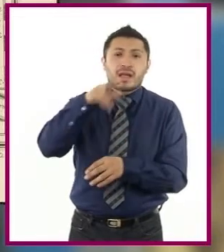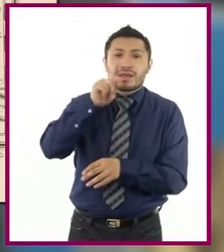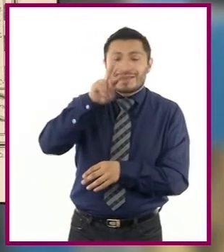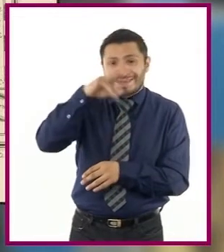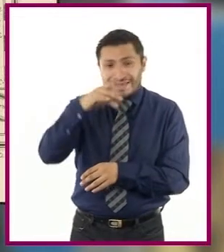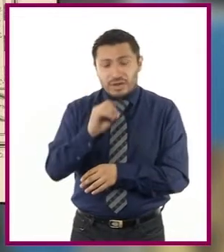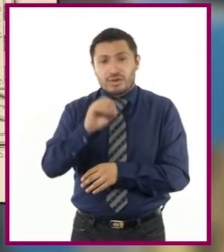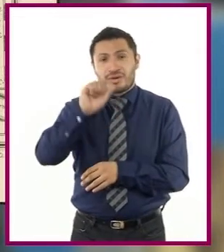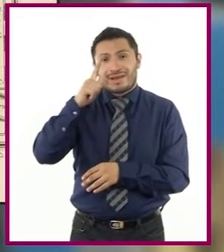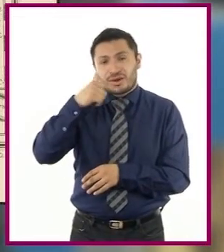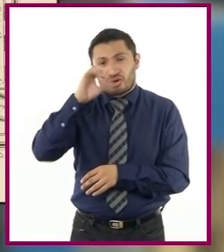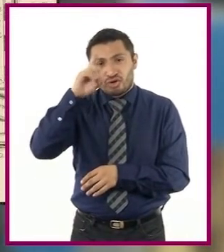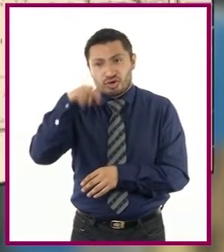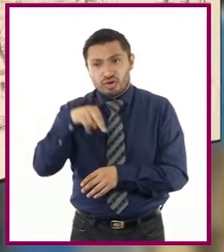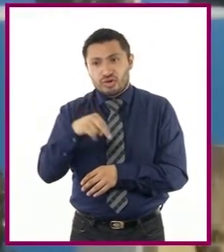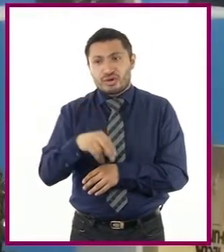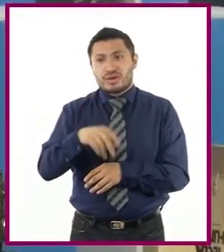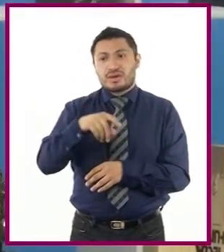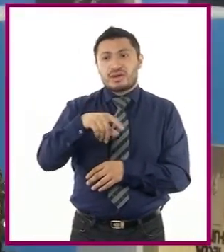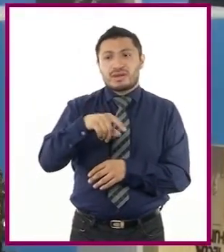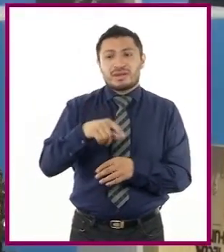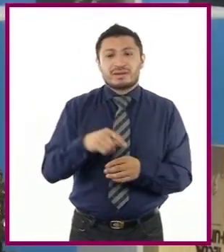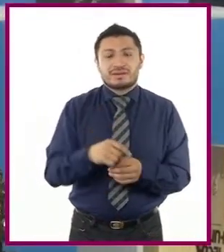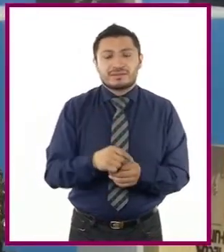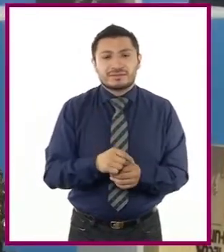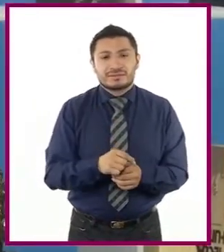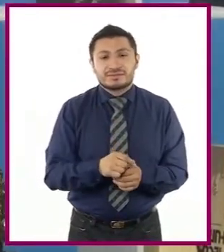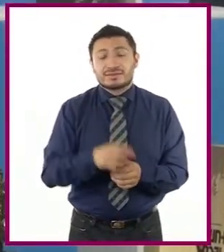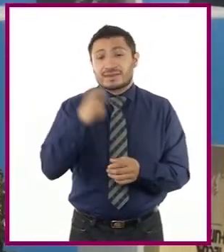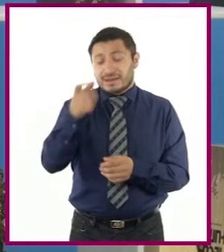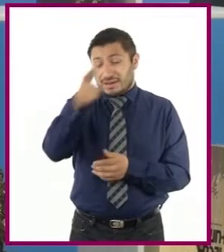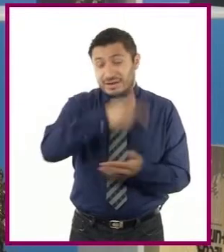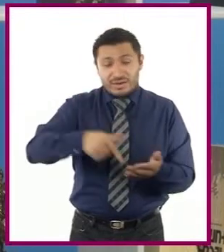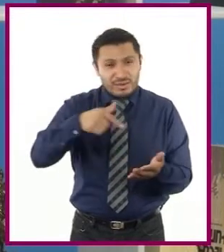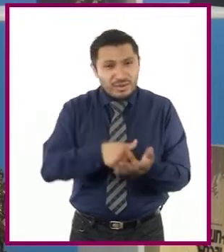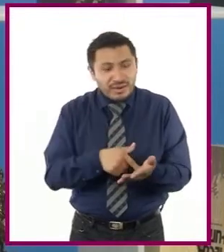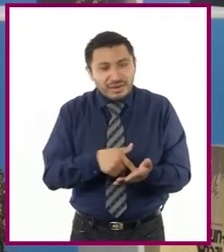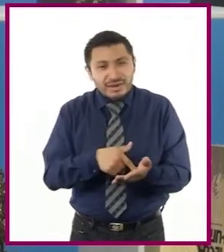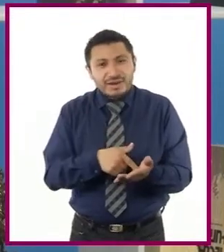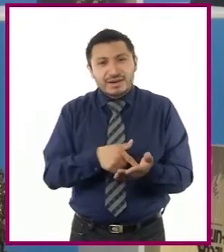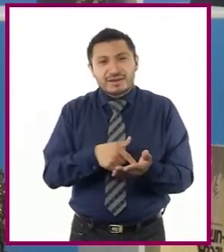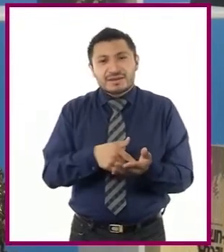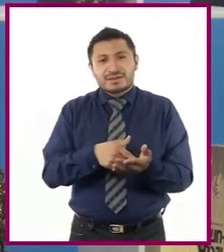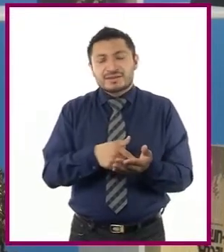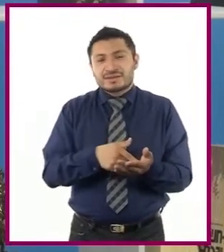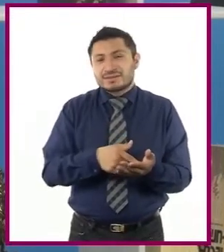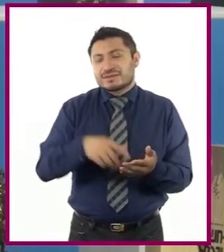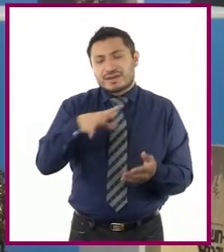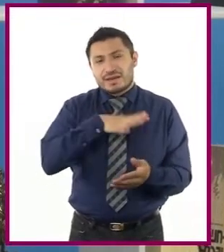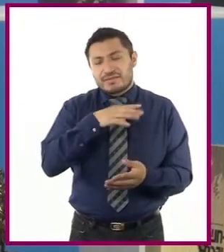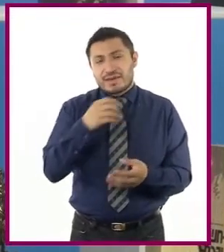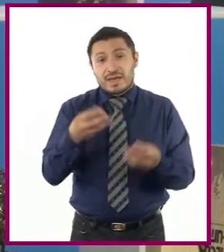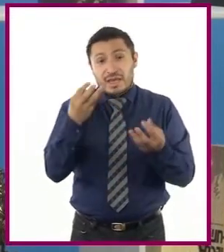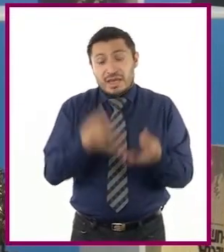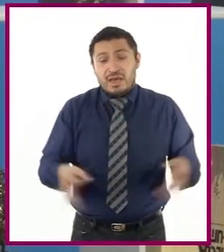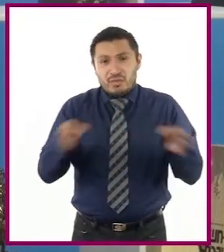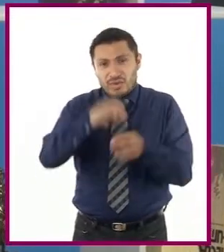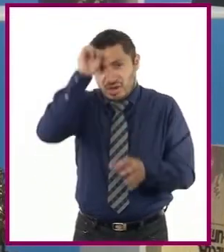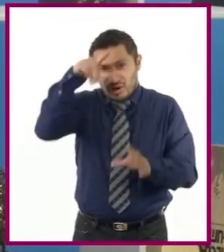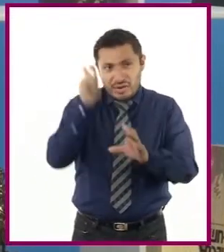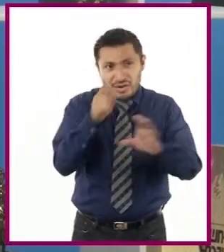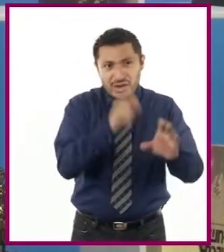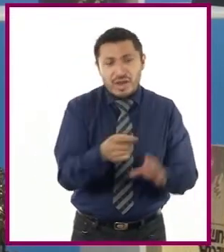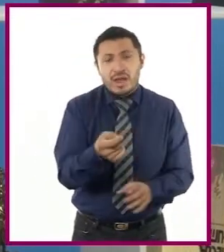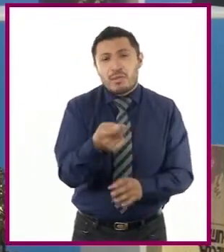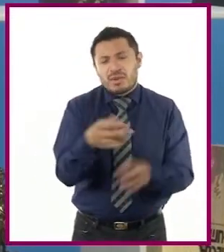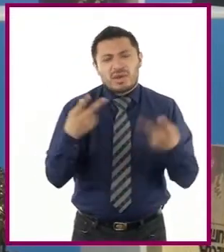algodón, garbanzo y hortalizas. En esa vasta región, donde se asentaban algunas de las más importantes minas, con poca